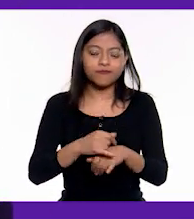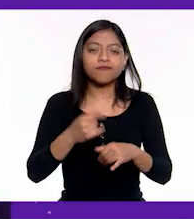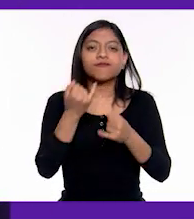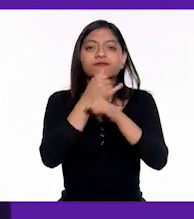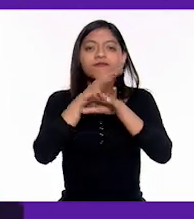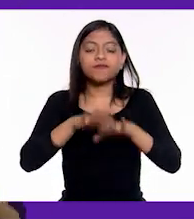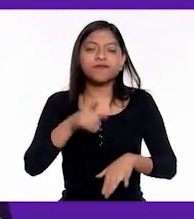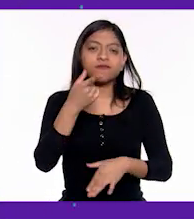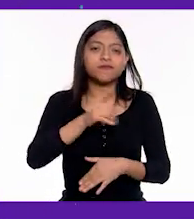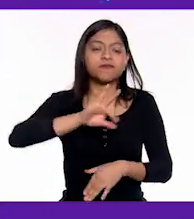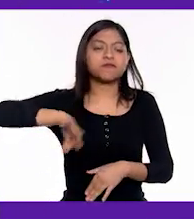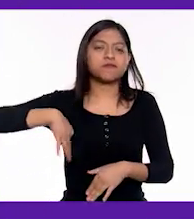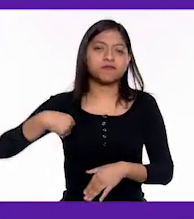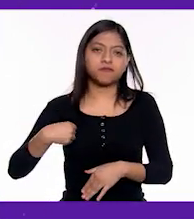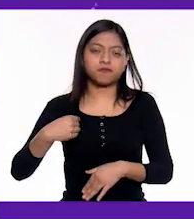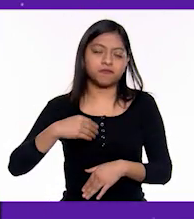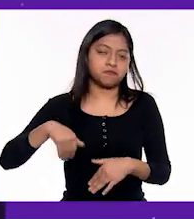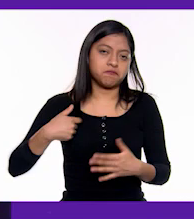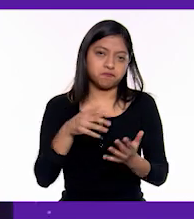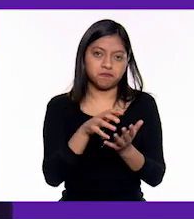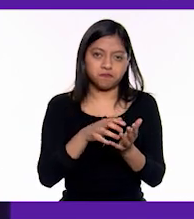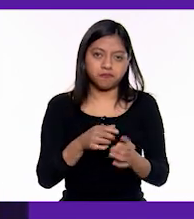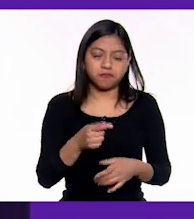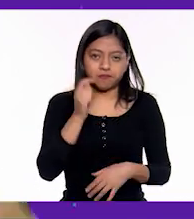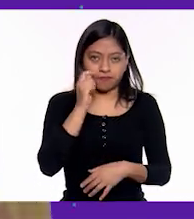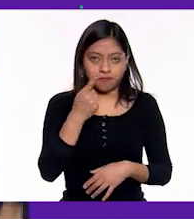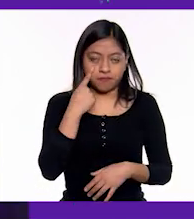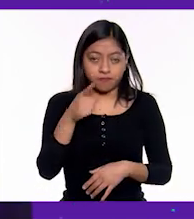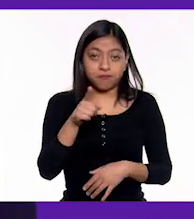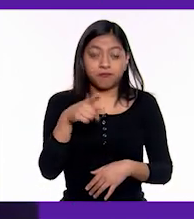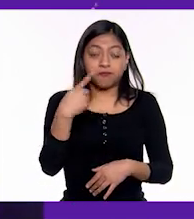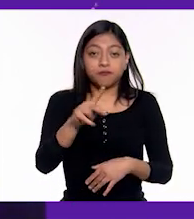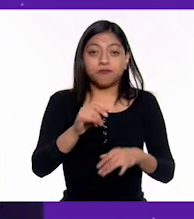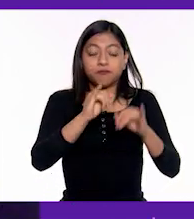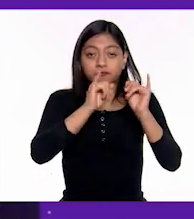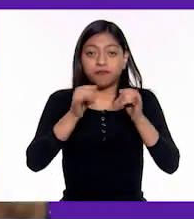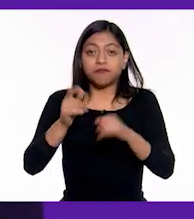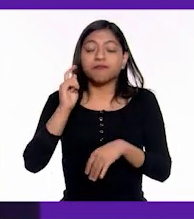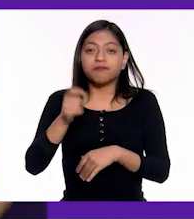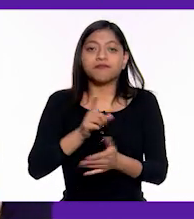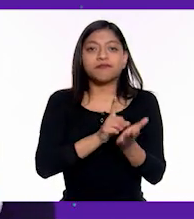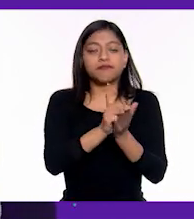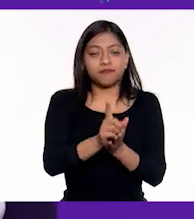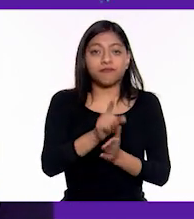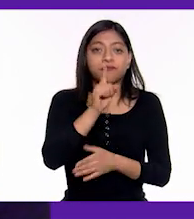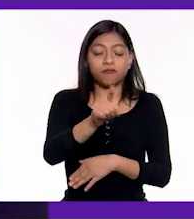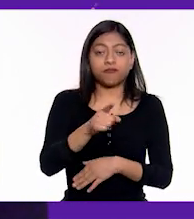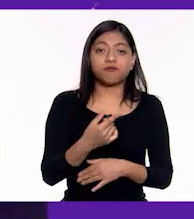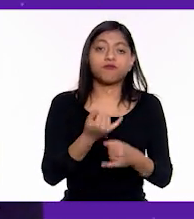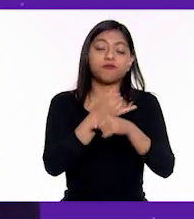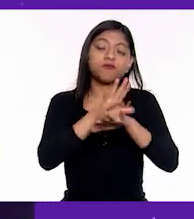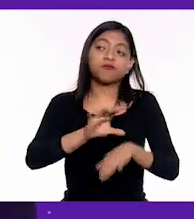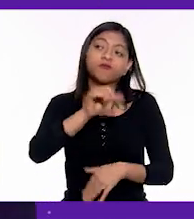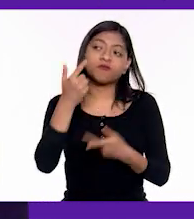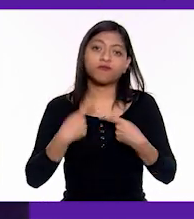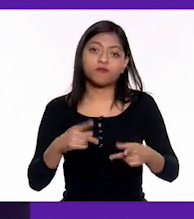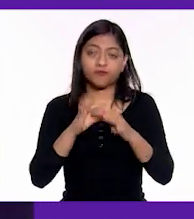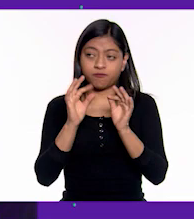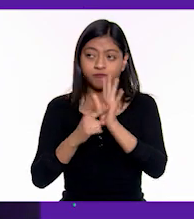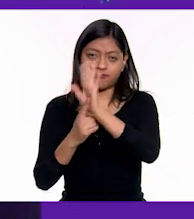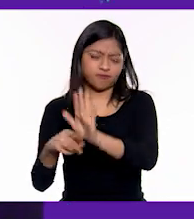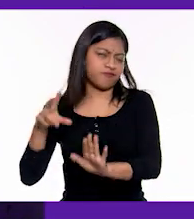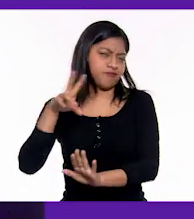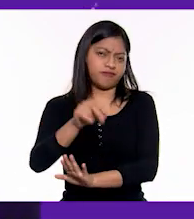forma privada y proteger nuestra identidad. Es un derecho que se ejerce al no revelar tus datos personales. De la